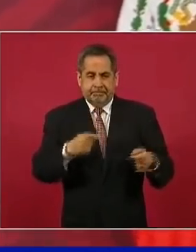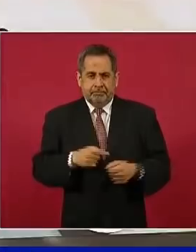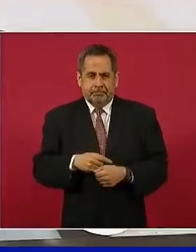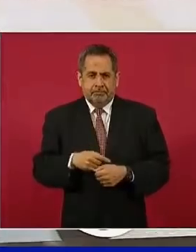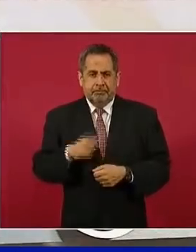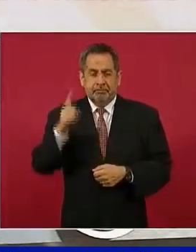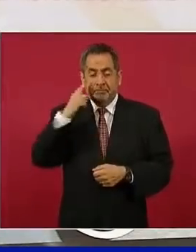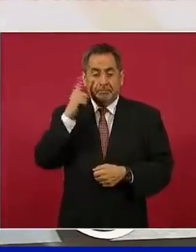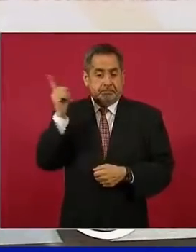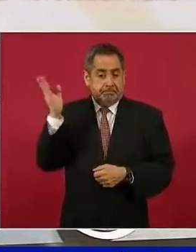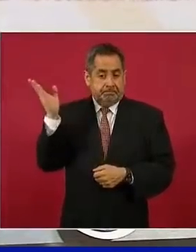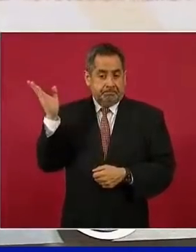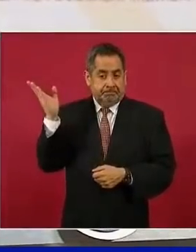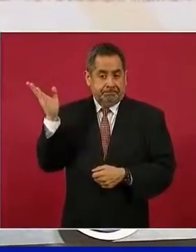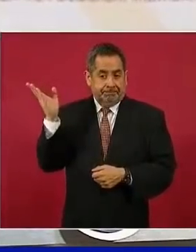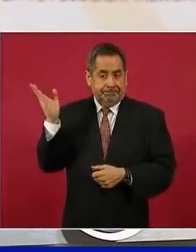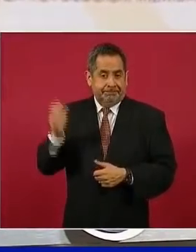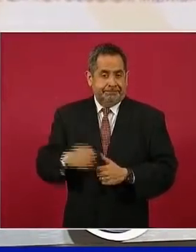pañuelito blanco,